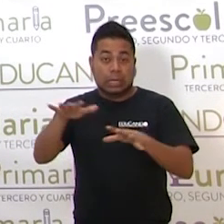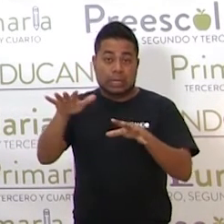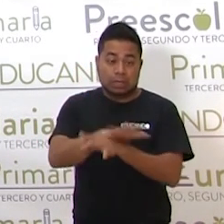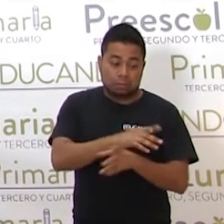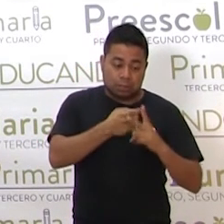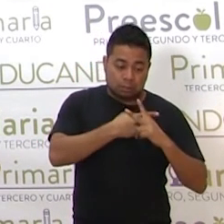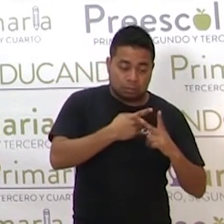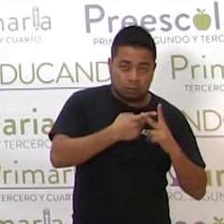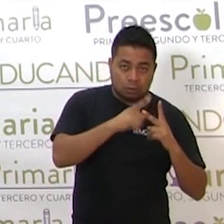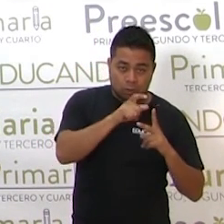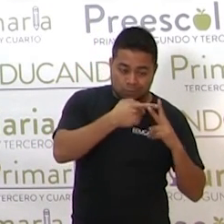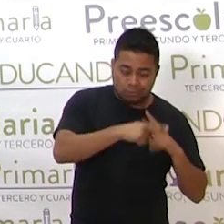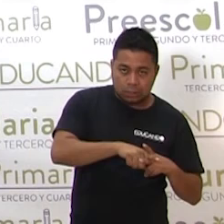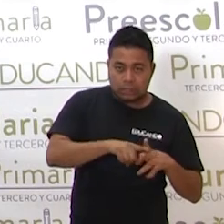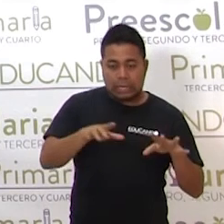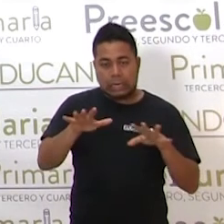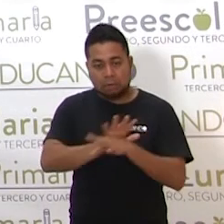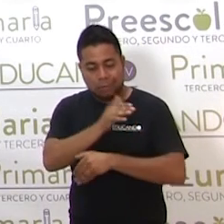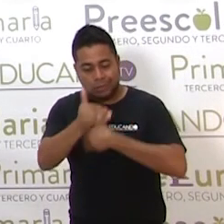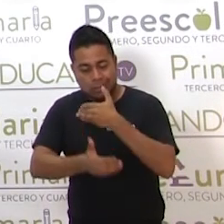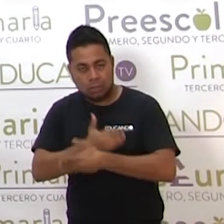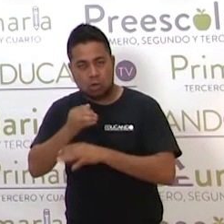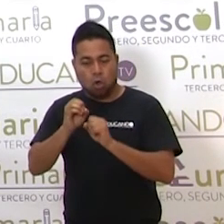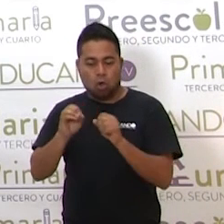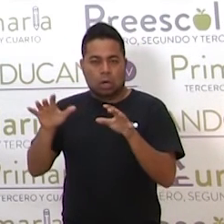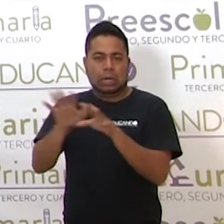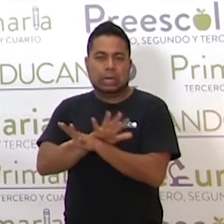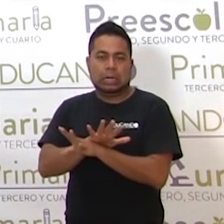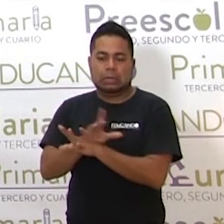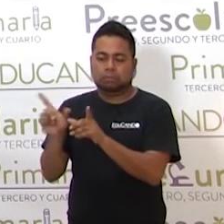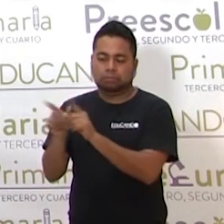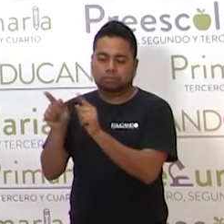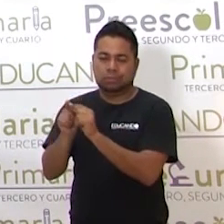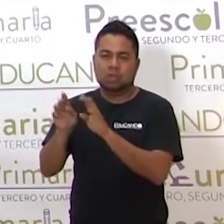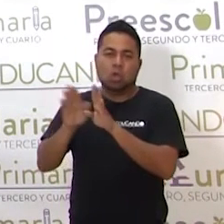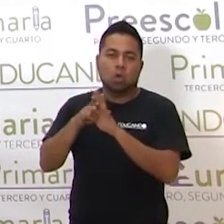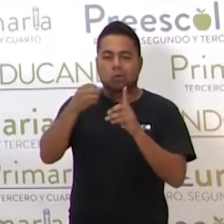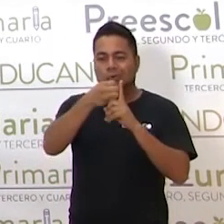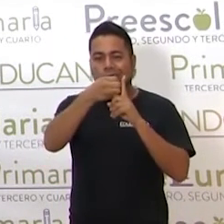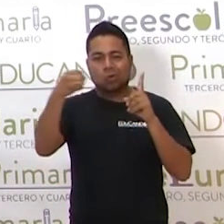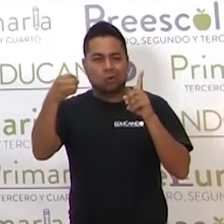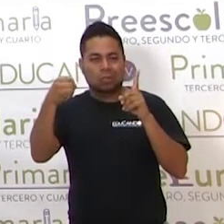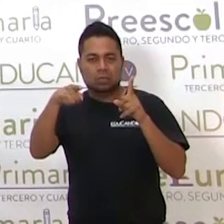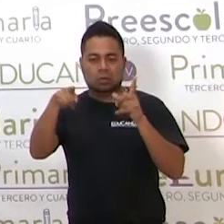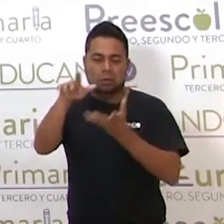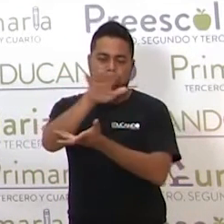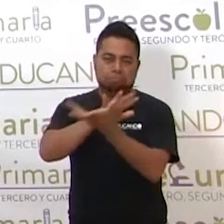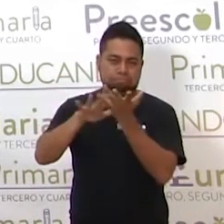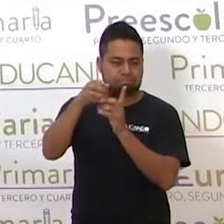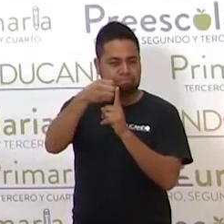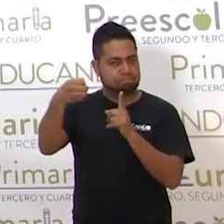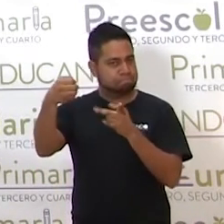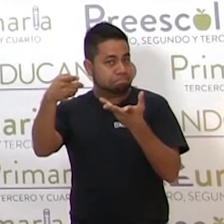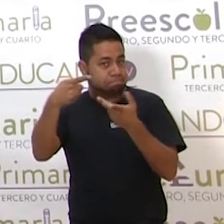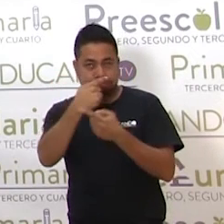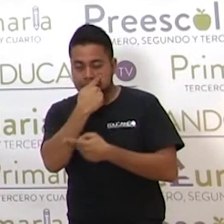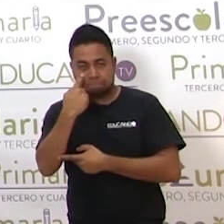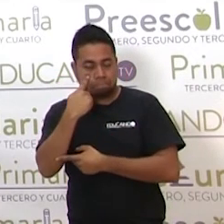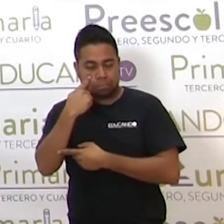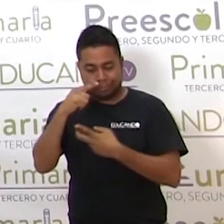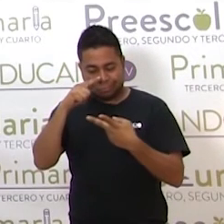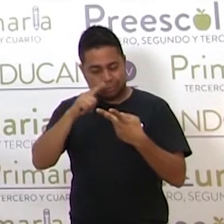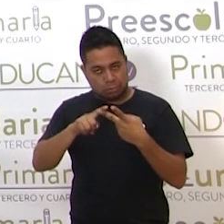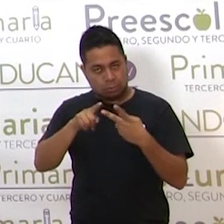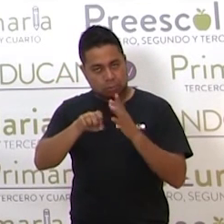el desarrollo, el desenlace o el orden en que suceden los hechos? El paso 2 sería, van